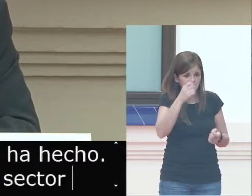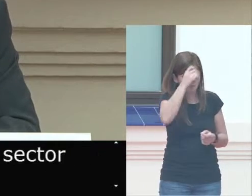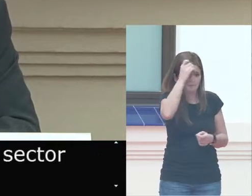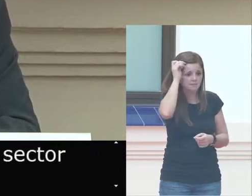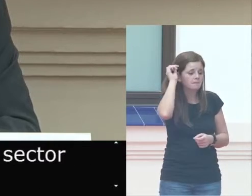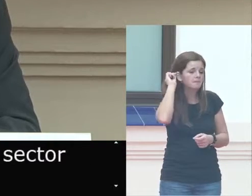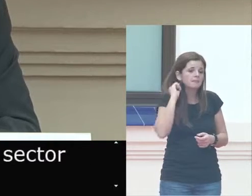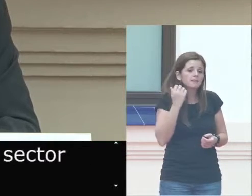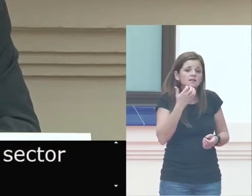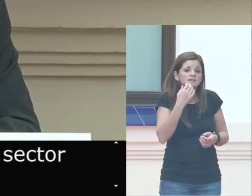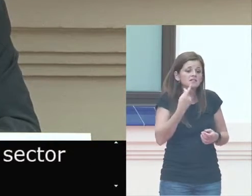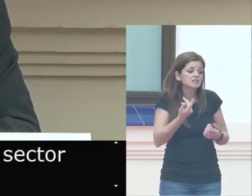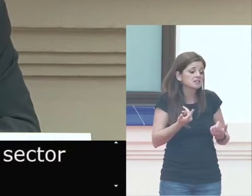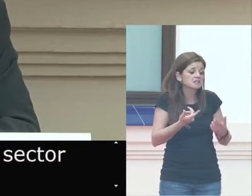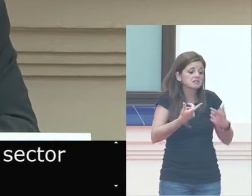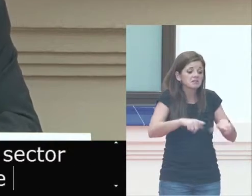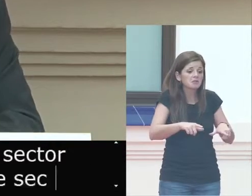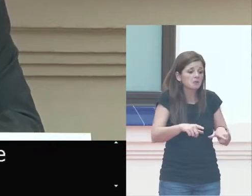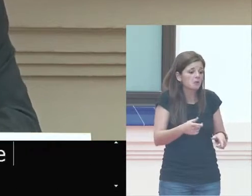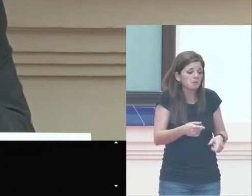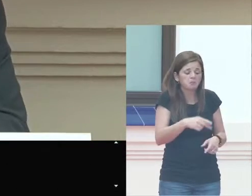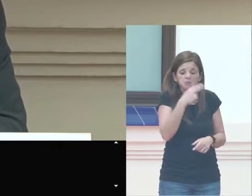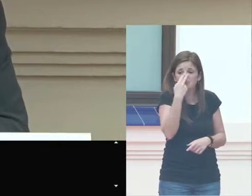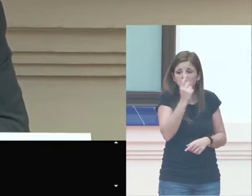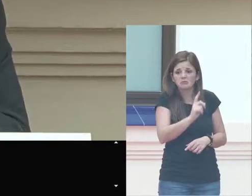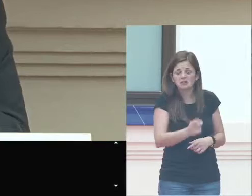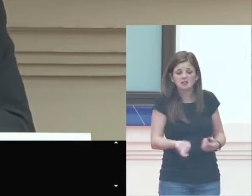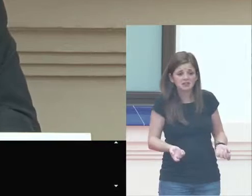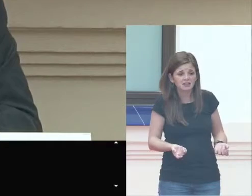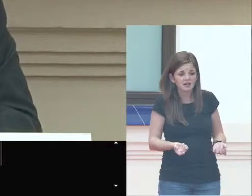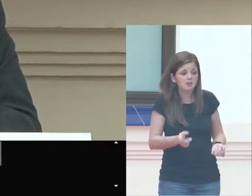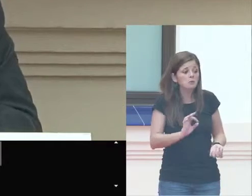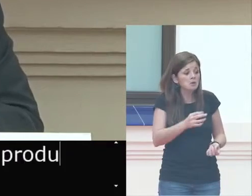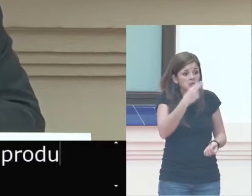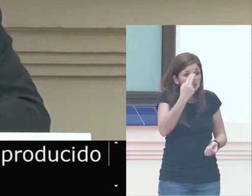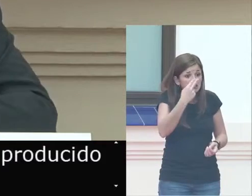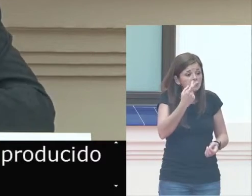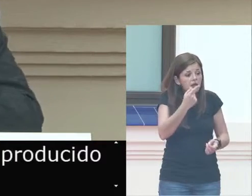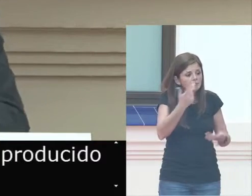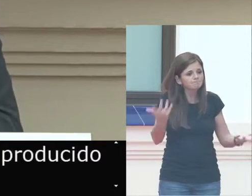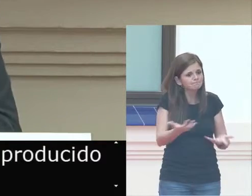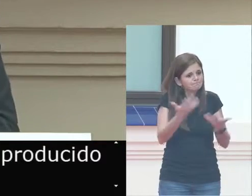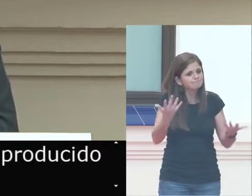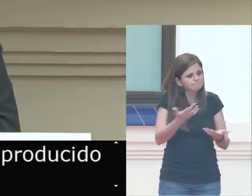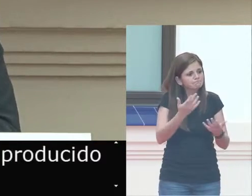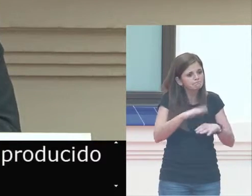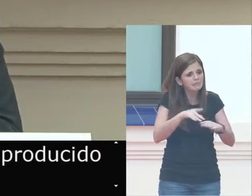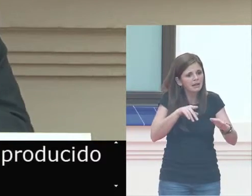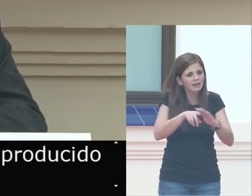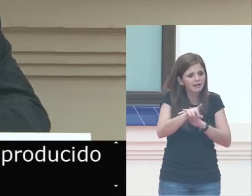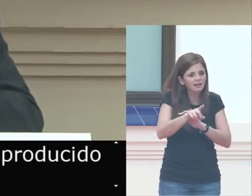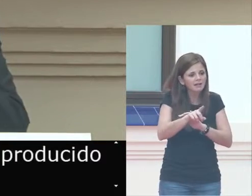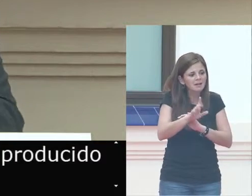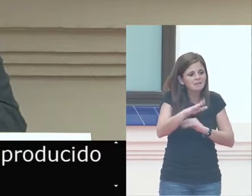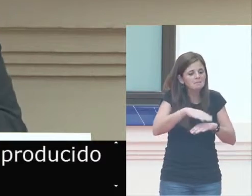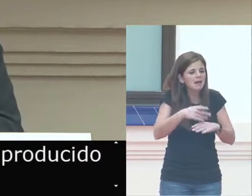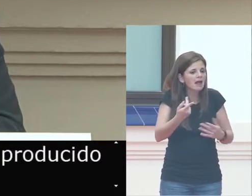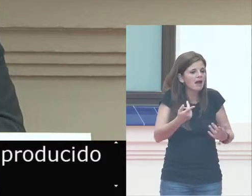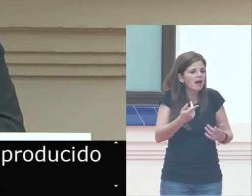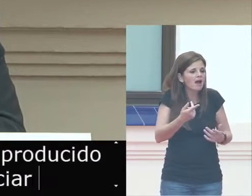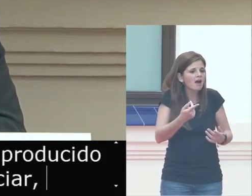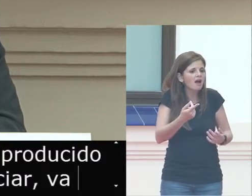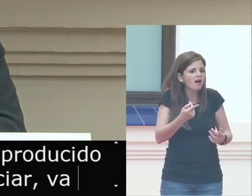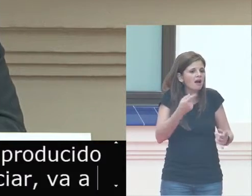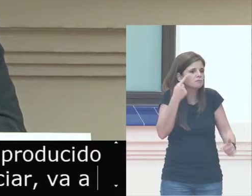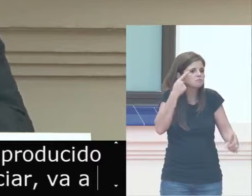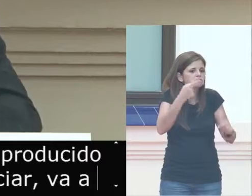documento que ha producido es de interés, él mismo lo va a potenciar o que se use con fines voluntarios